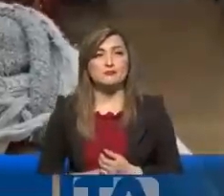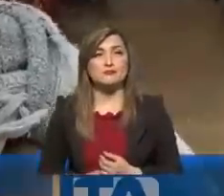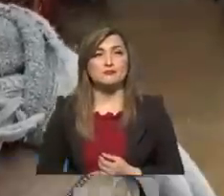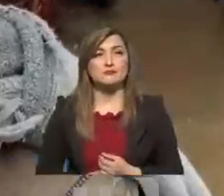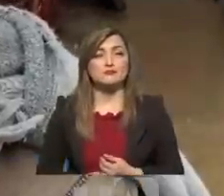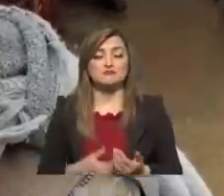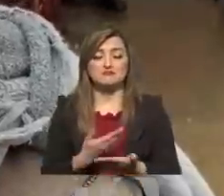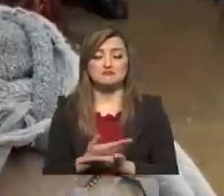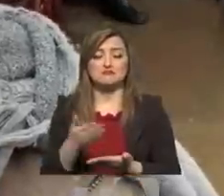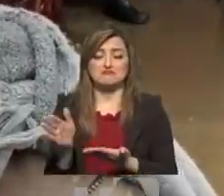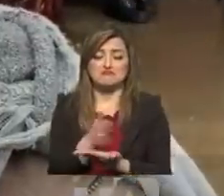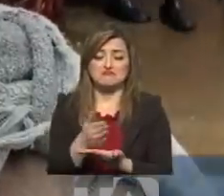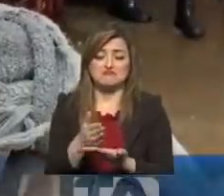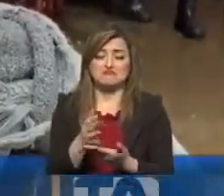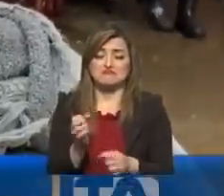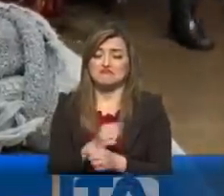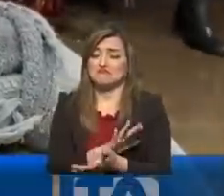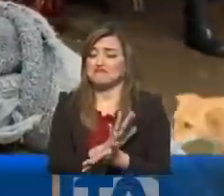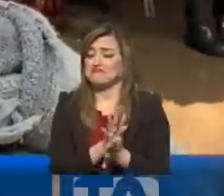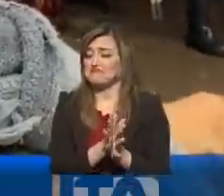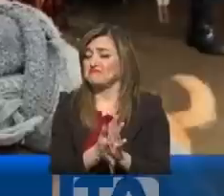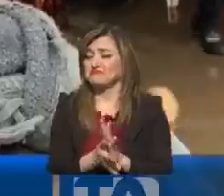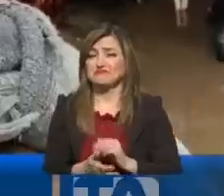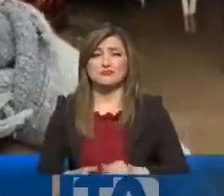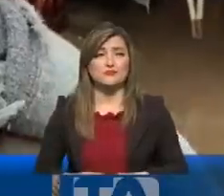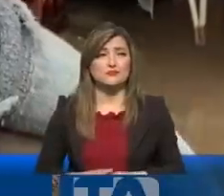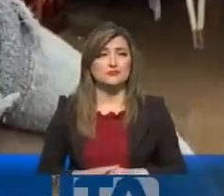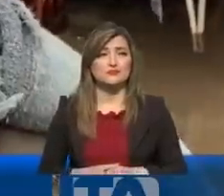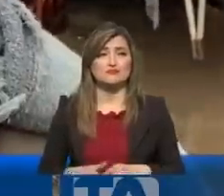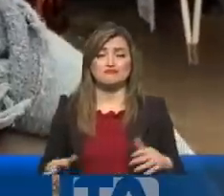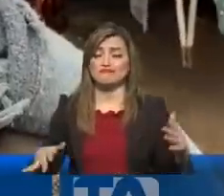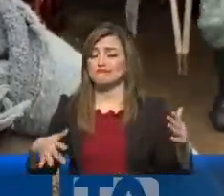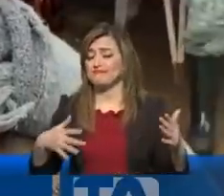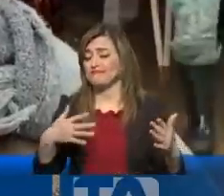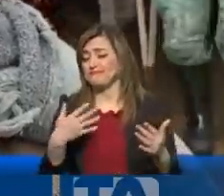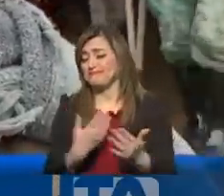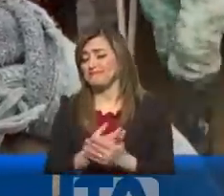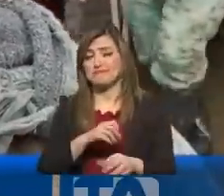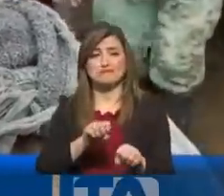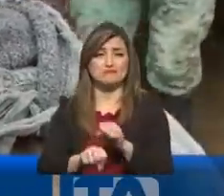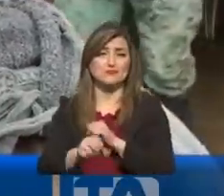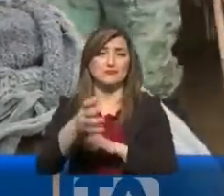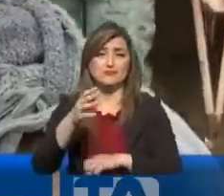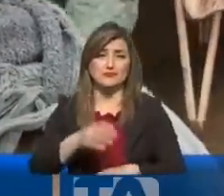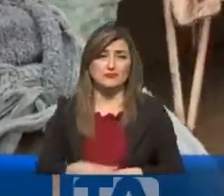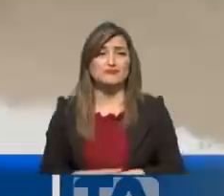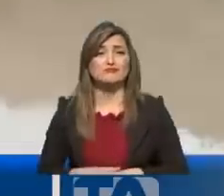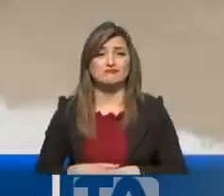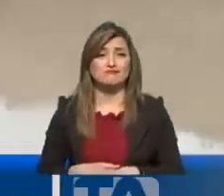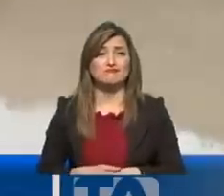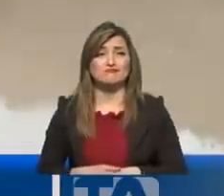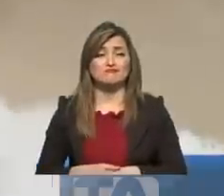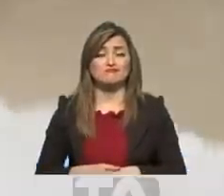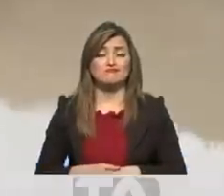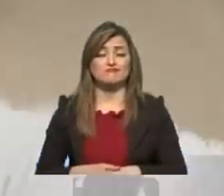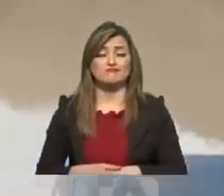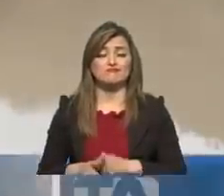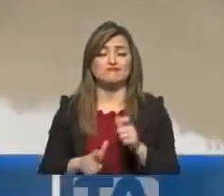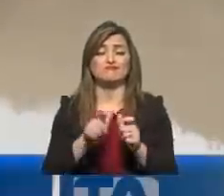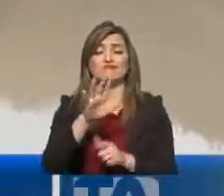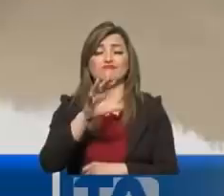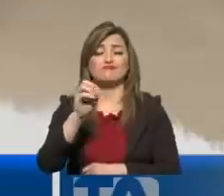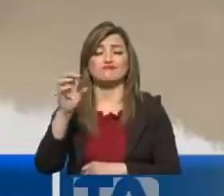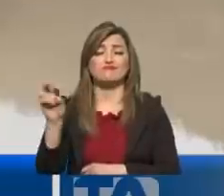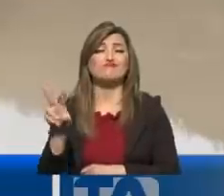tengo en cocina, no puedo hacer nada, no tengo. Sí, todito, ahí está todito, deja de en agua. Cerca de 500 personas